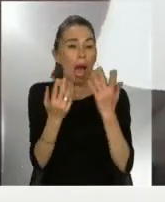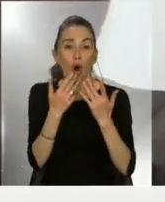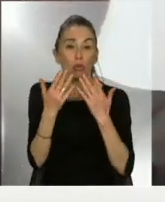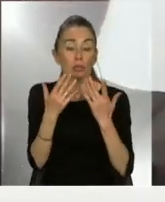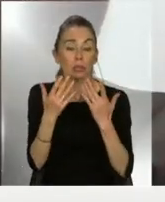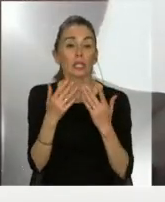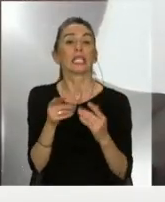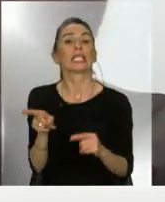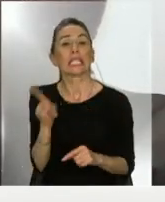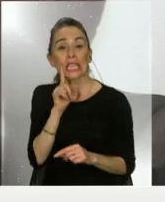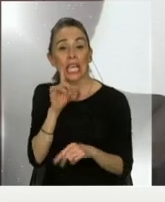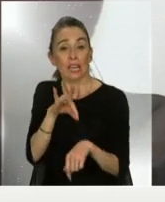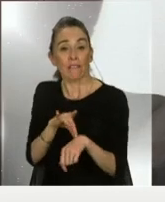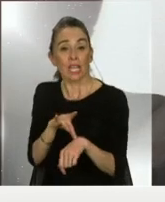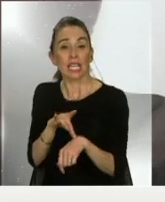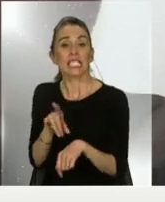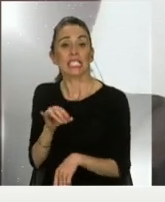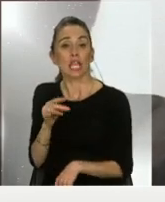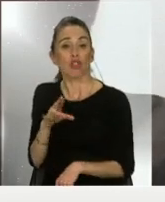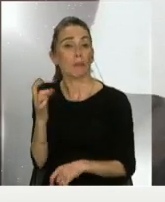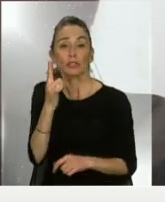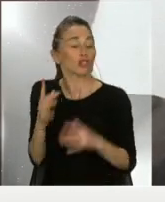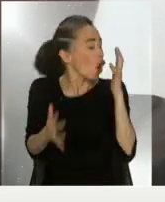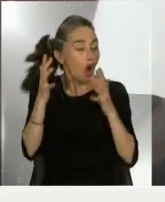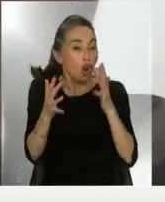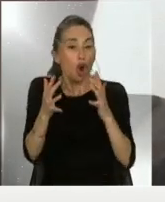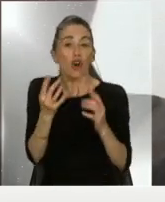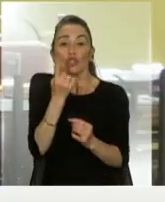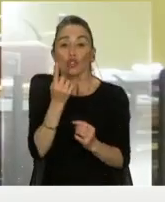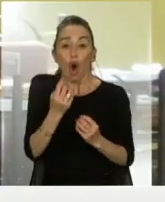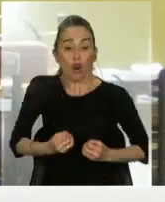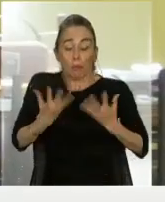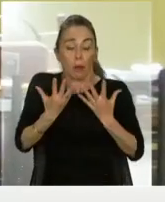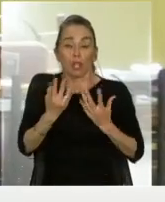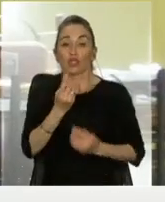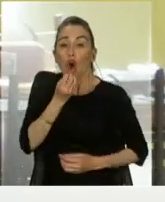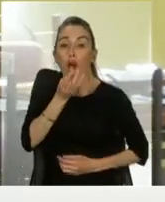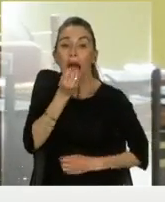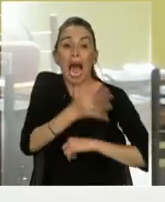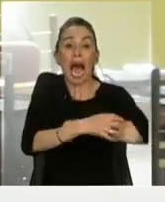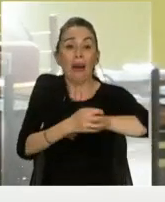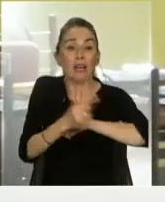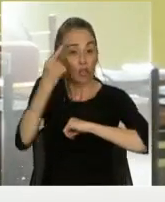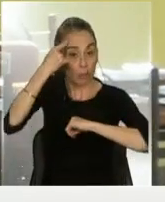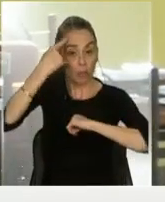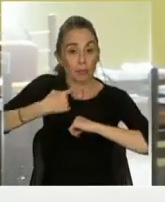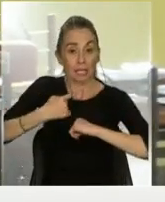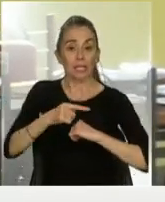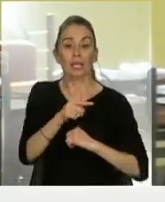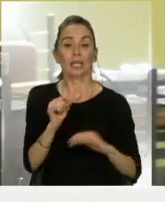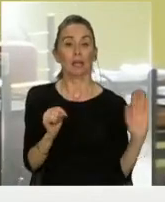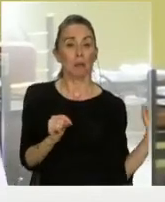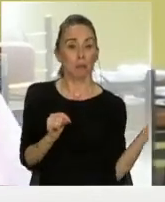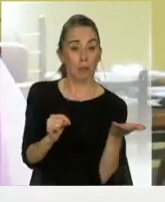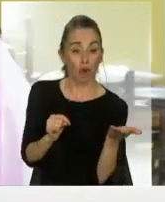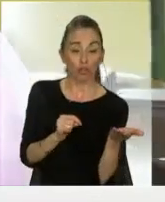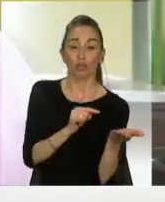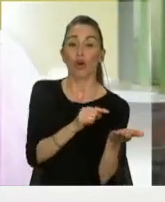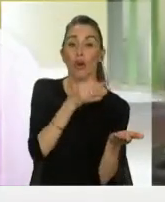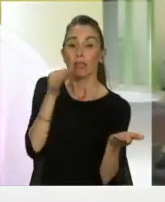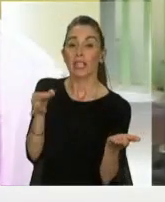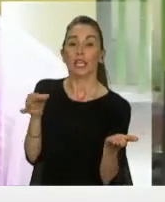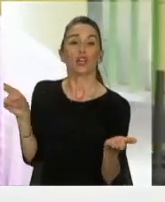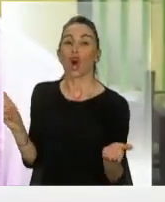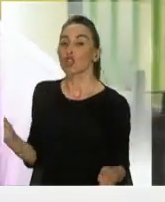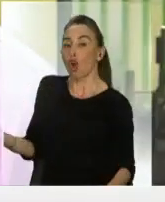tiene síndrome de Tourette, hace tic, garabato... La versión de los garzones es que él no dijo que